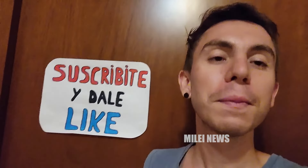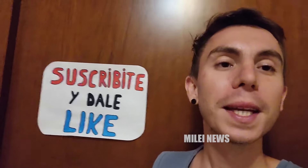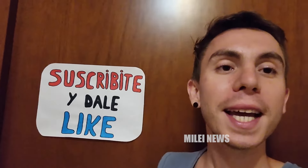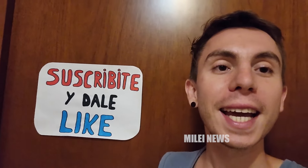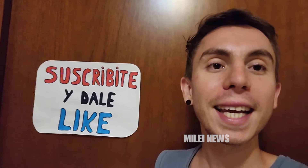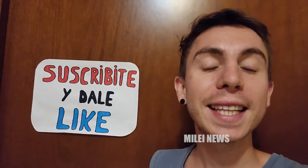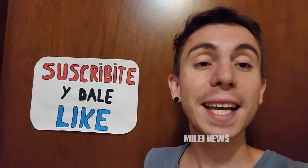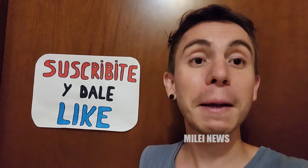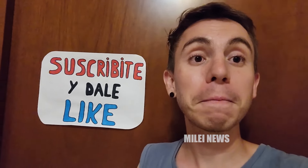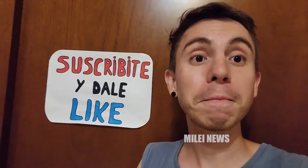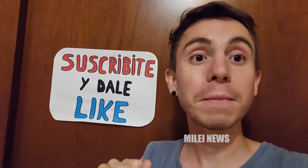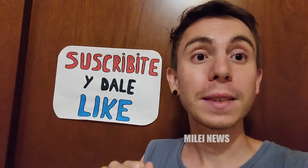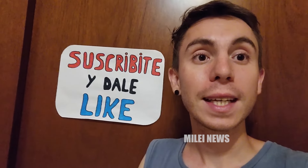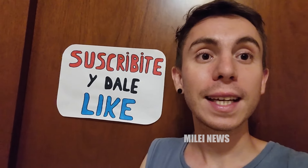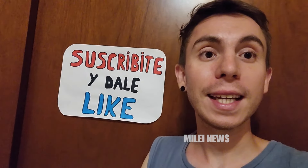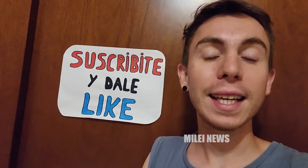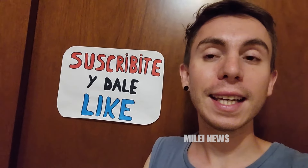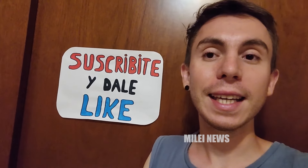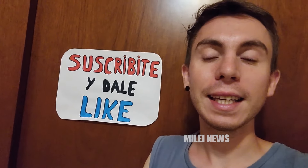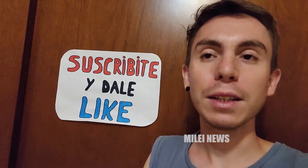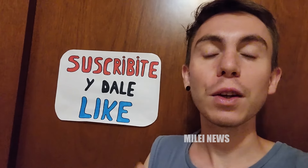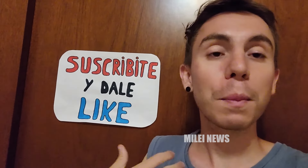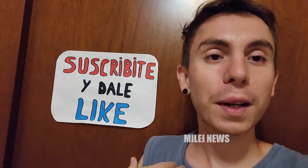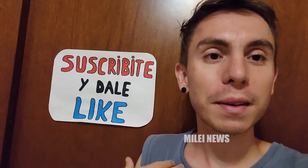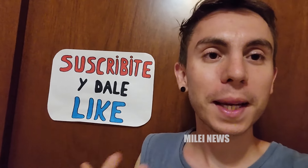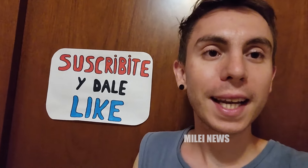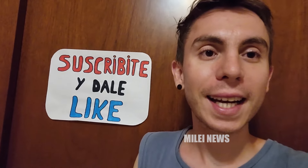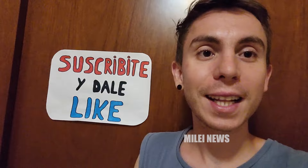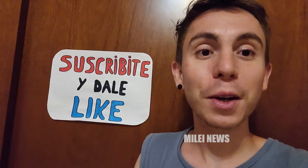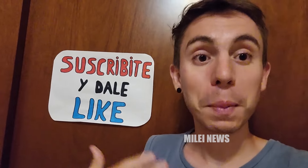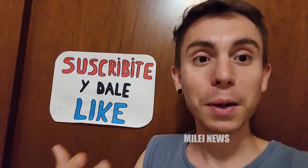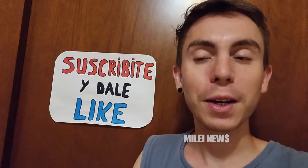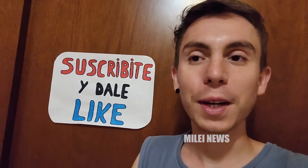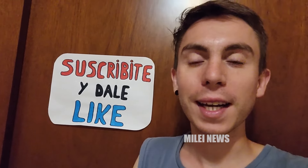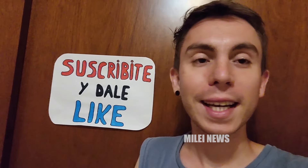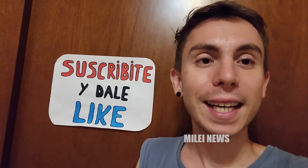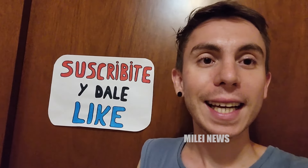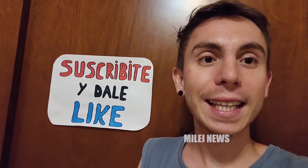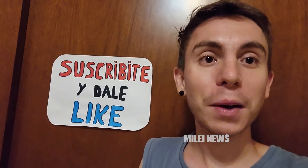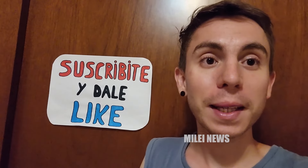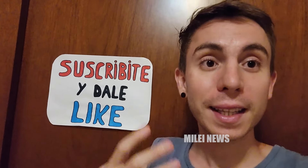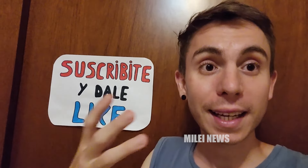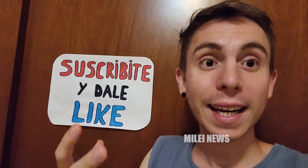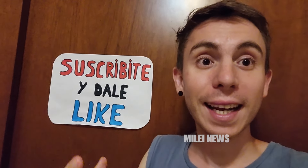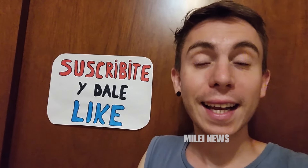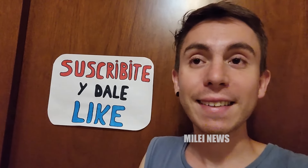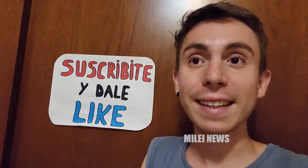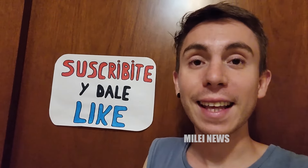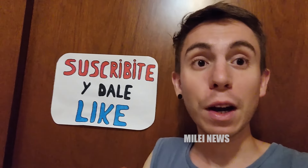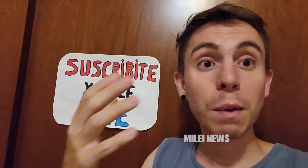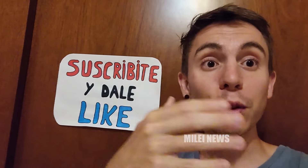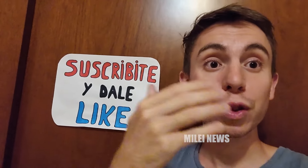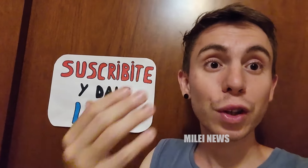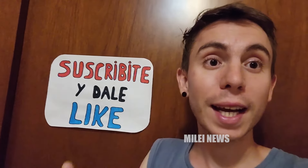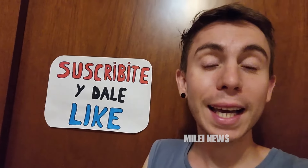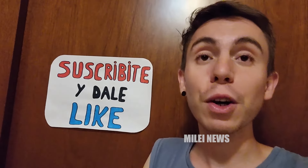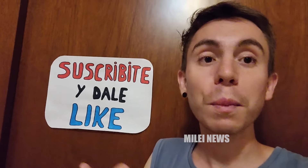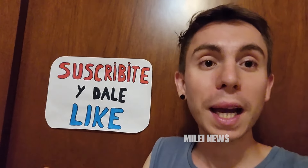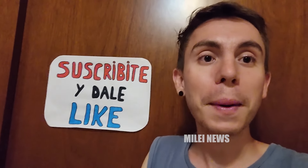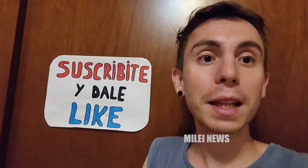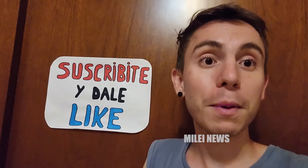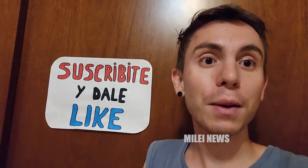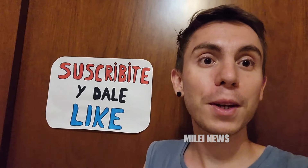sentido no este y no no por hacerme el agrandado no pero creo que que tengo bastante Clara las ideas de cómo funciona